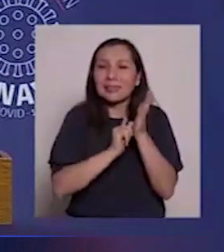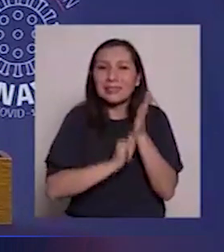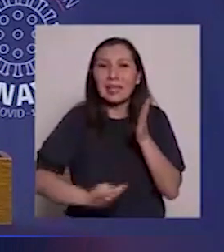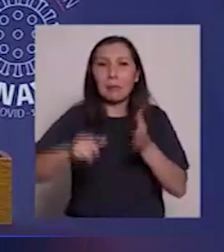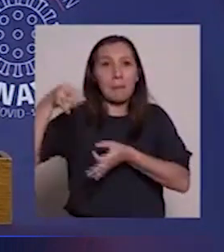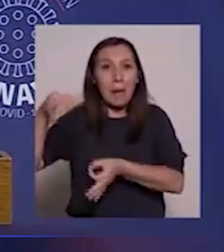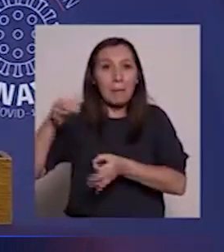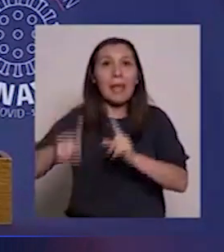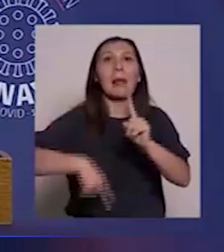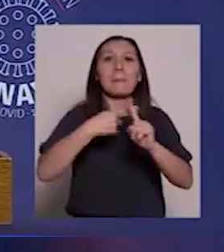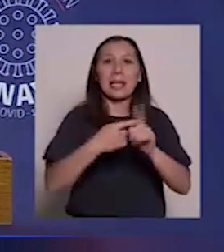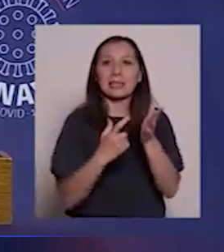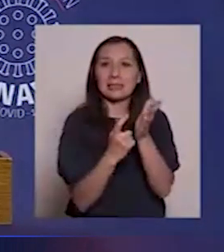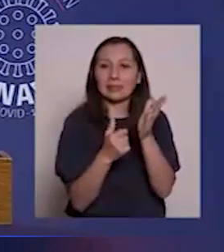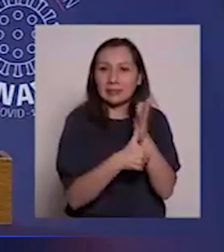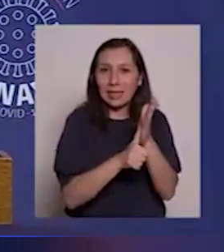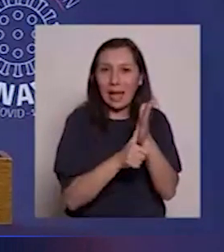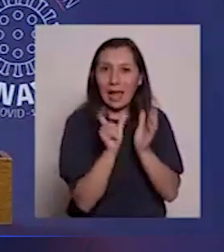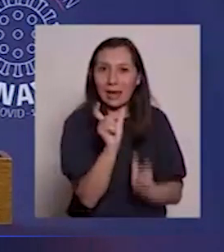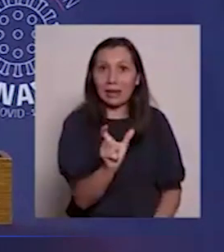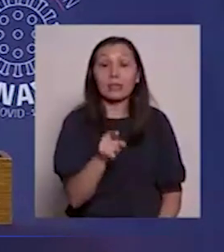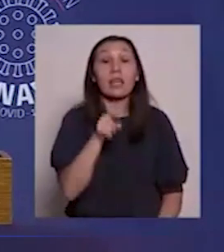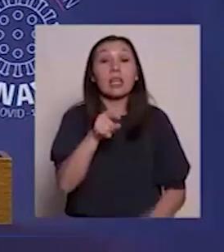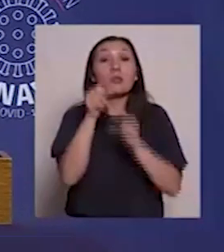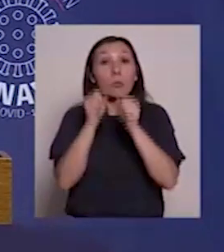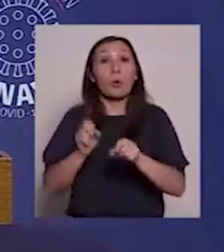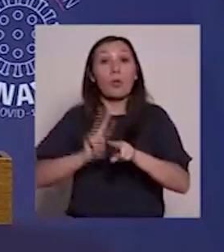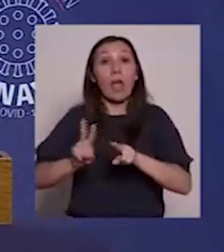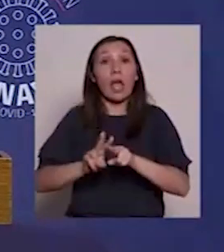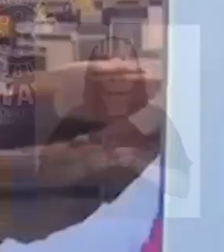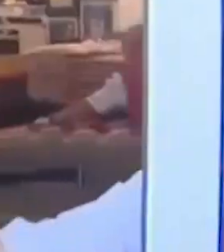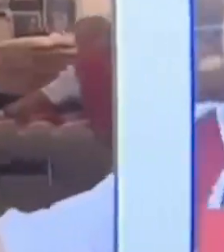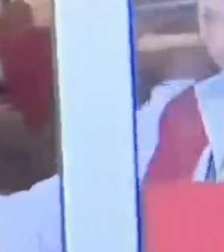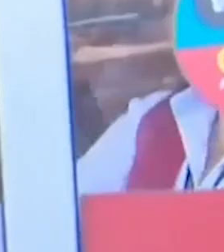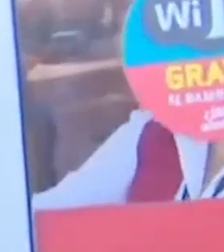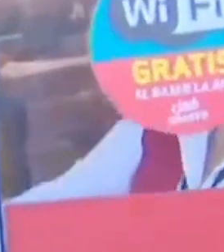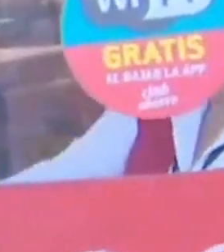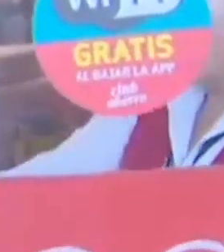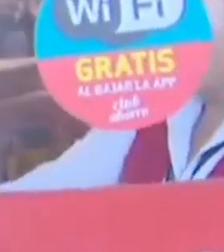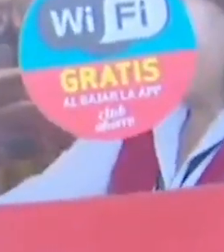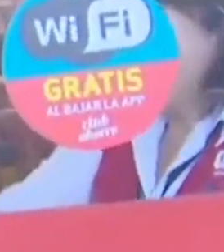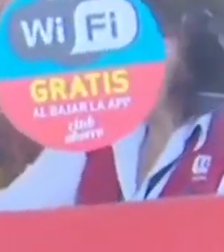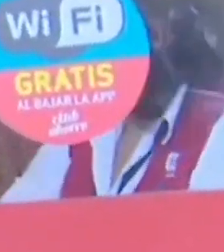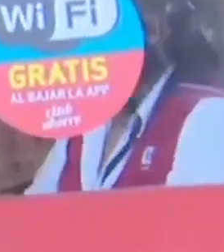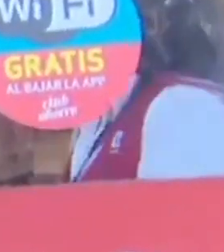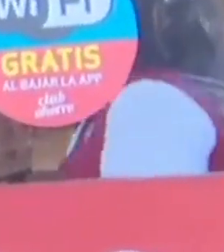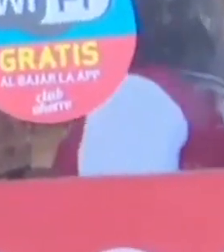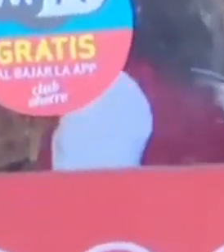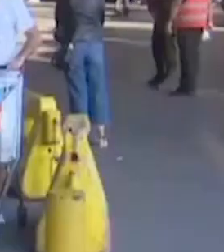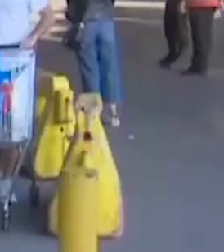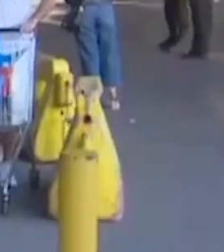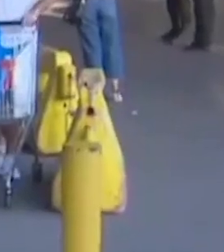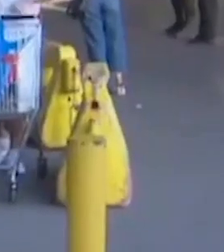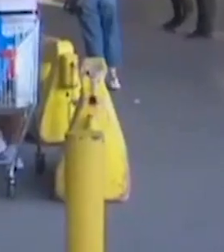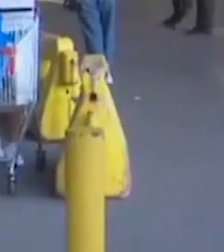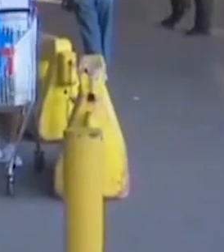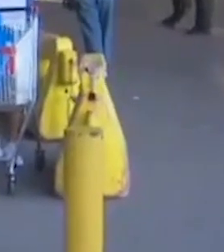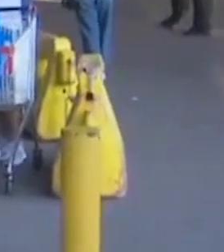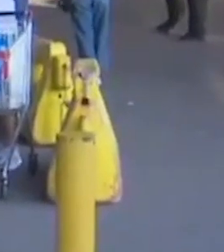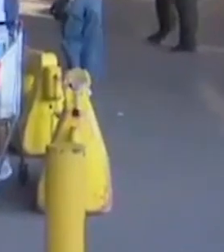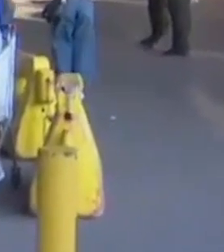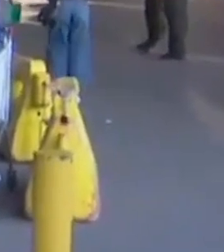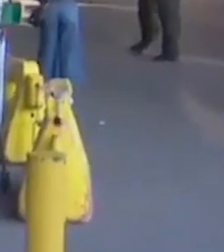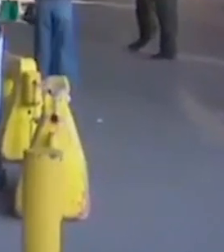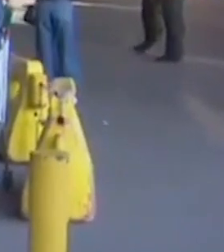lo tanto, ahora esto se va a poder realizar de manera remota. Las farmacias, supermercados, los almacenes, hospitales y